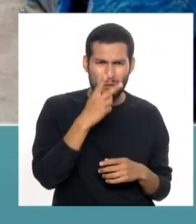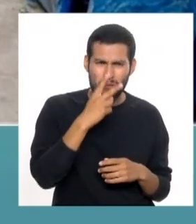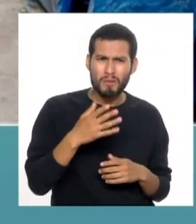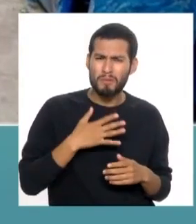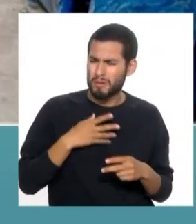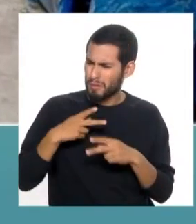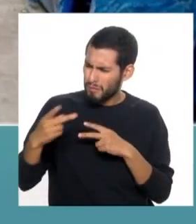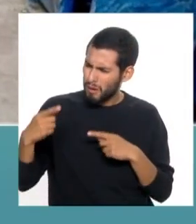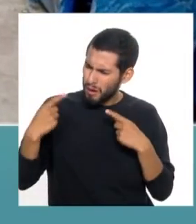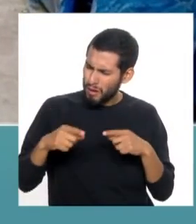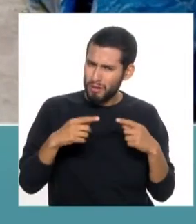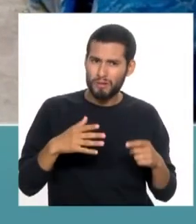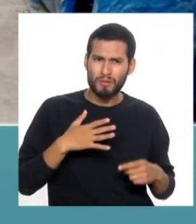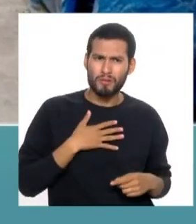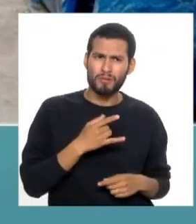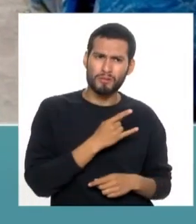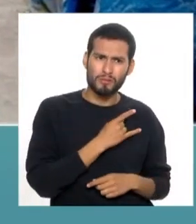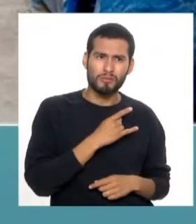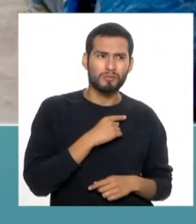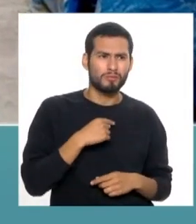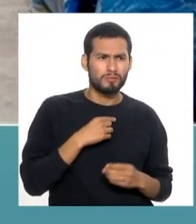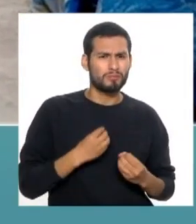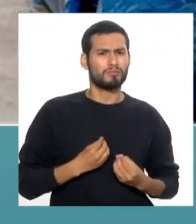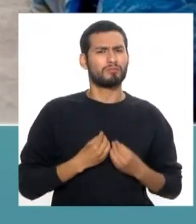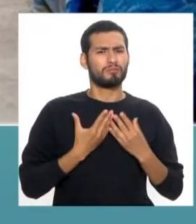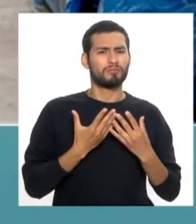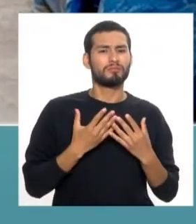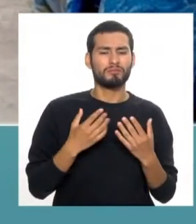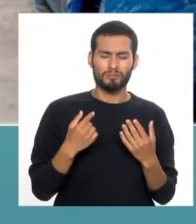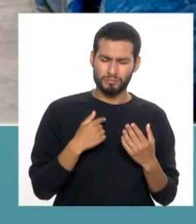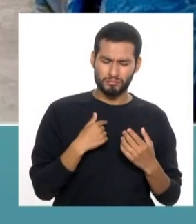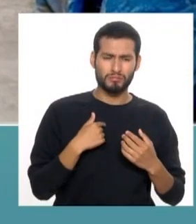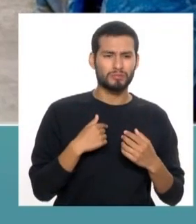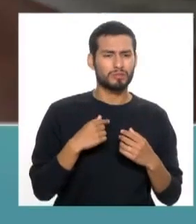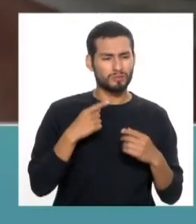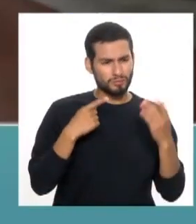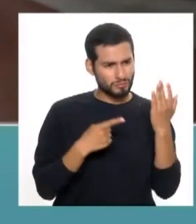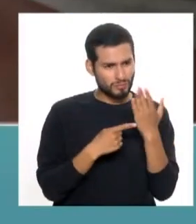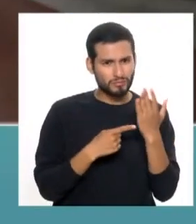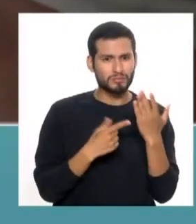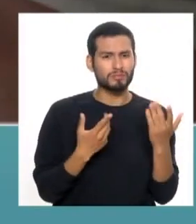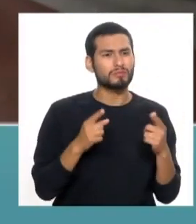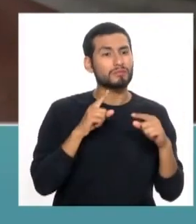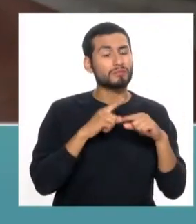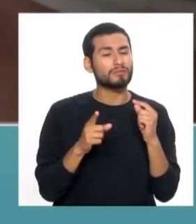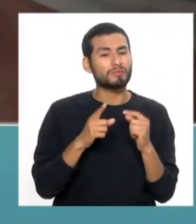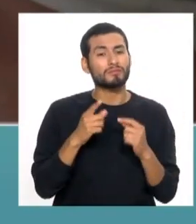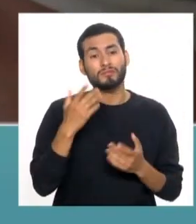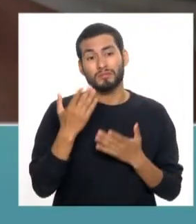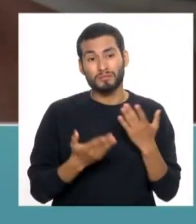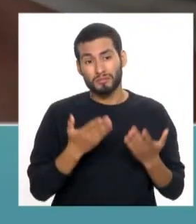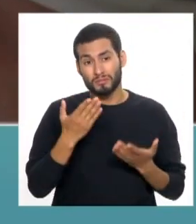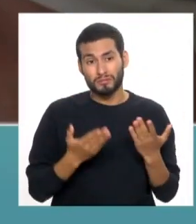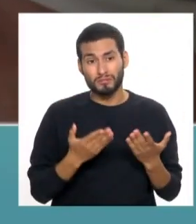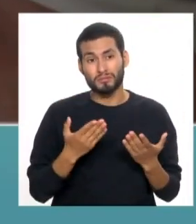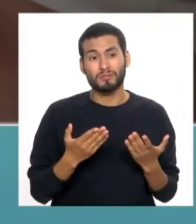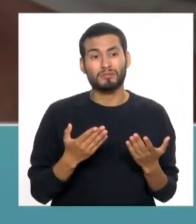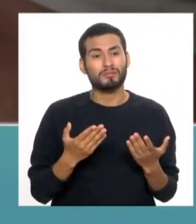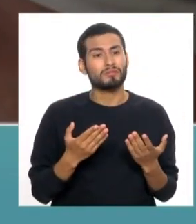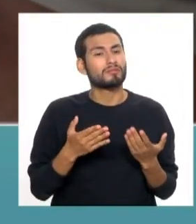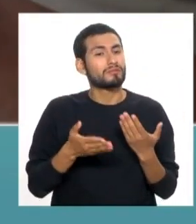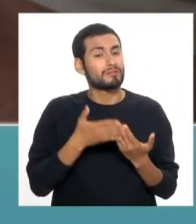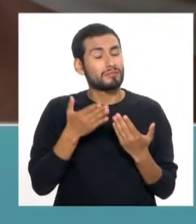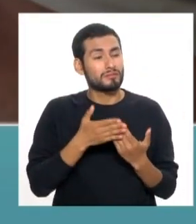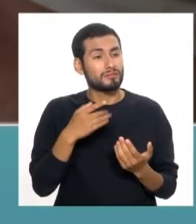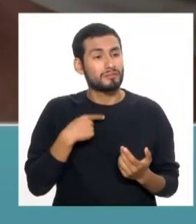mis vecinos, en mi etapa universitaria, me motiva a crear esta tecnología. Pero tal vez hubiera sido